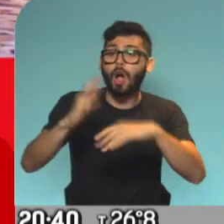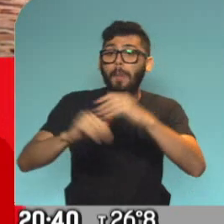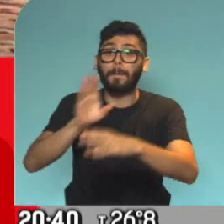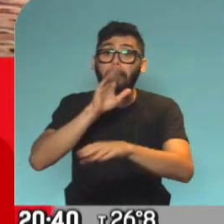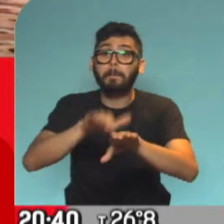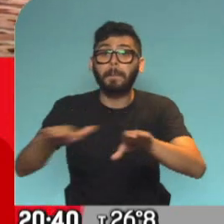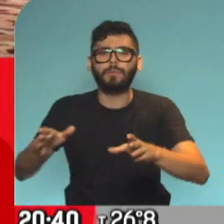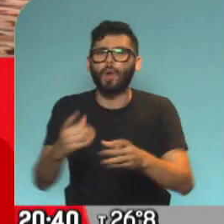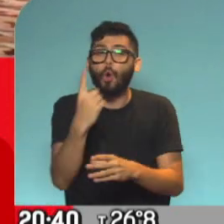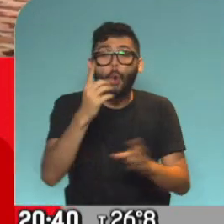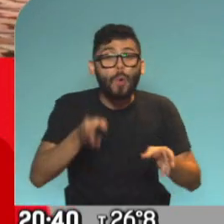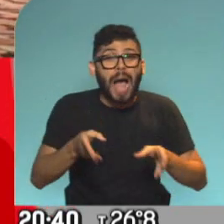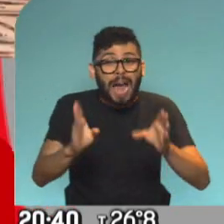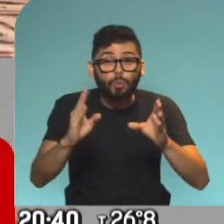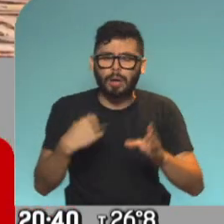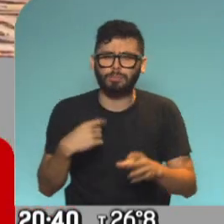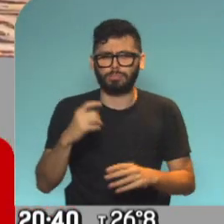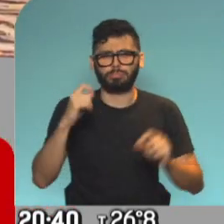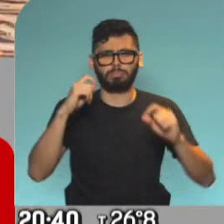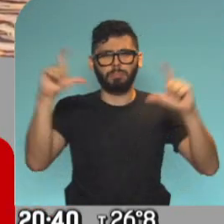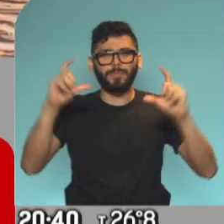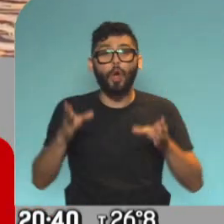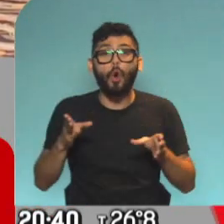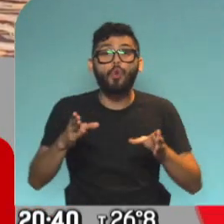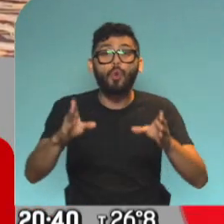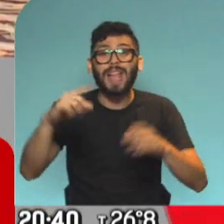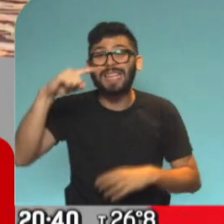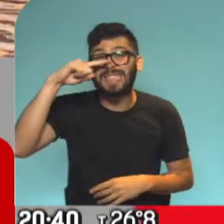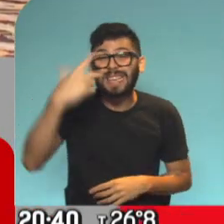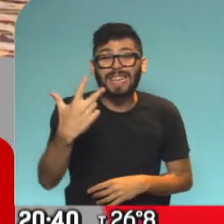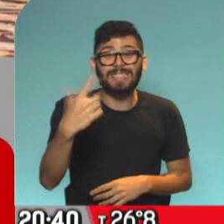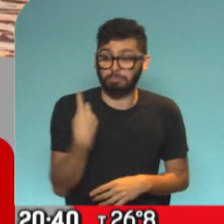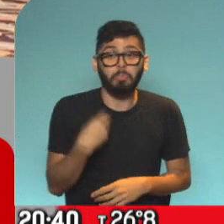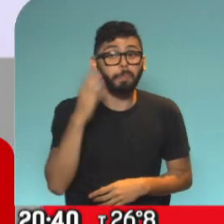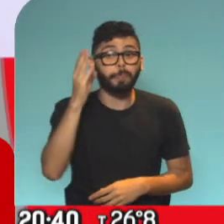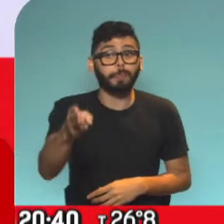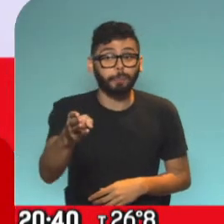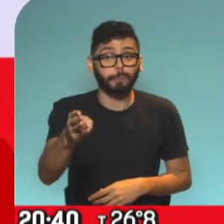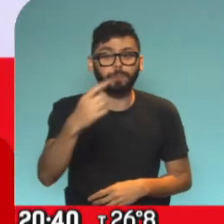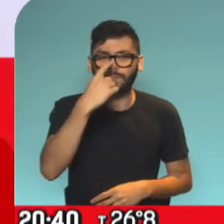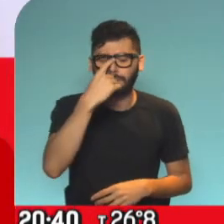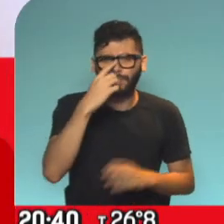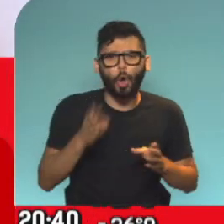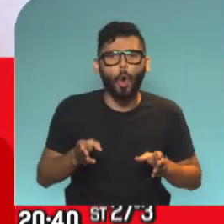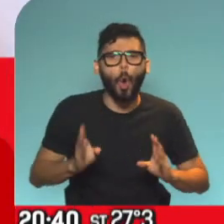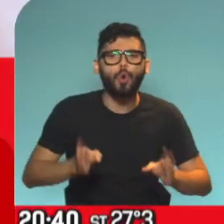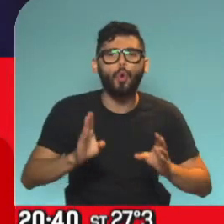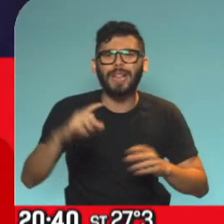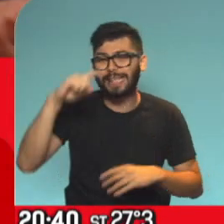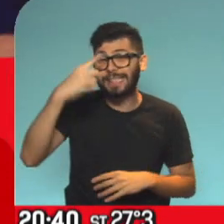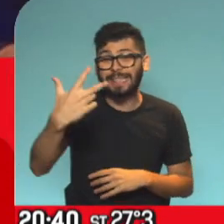reactivar. Había una ruta que a mí me llamó mucho la atención, la ruta 73, que la fuimos a visitar. Esta ruta se